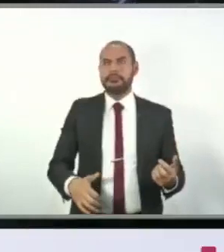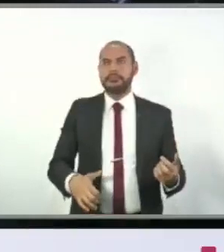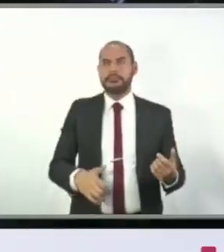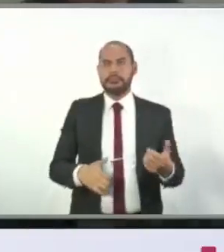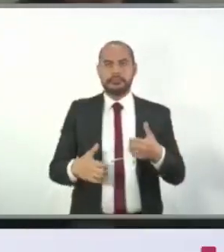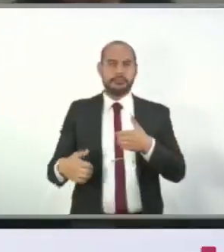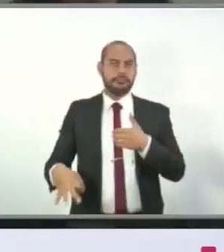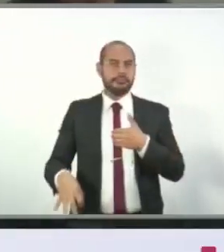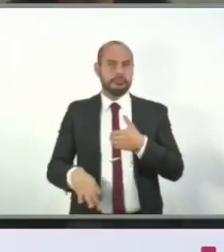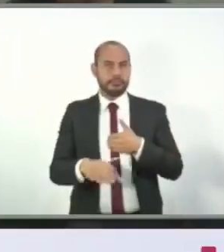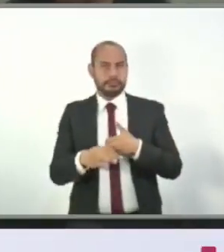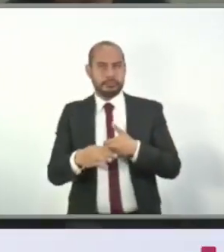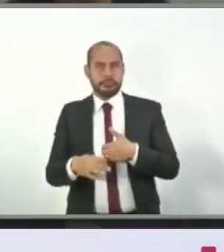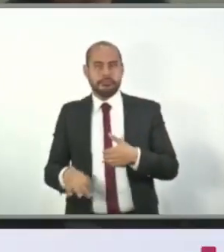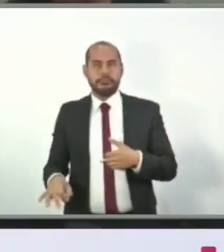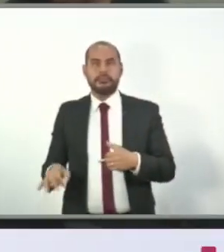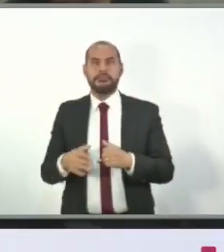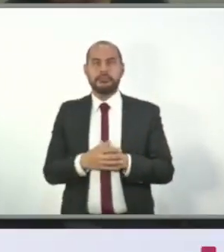venga a